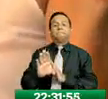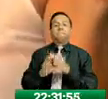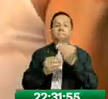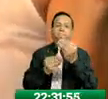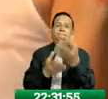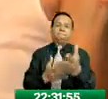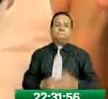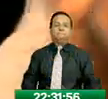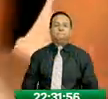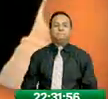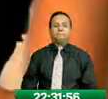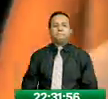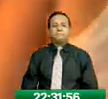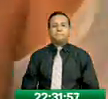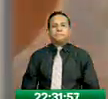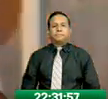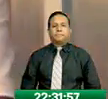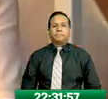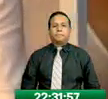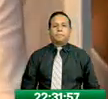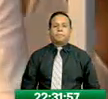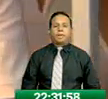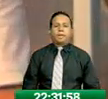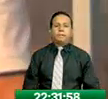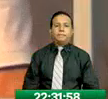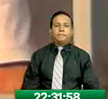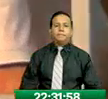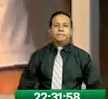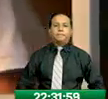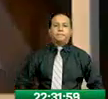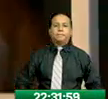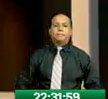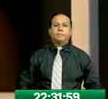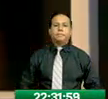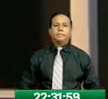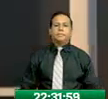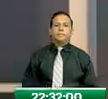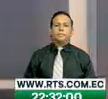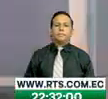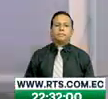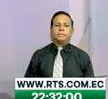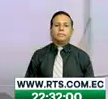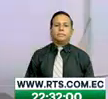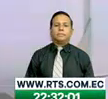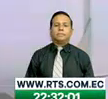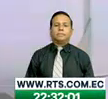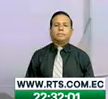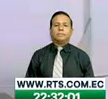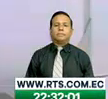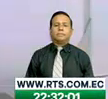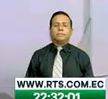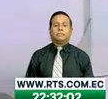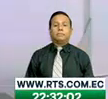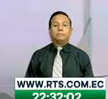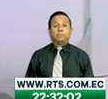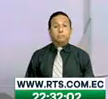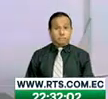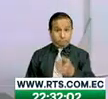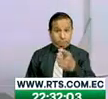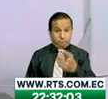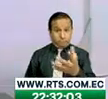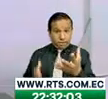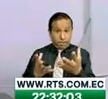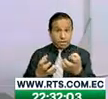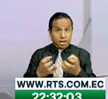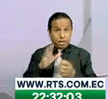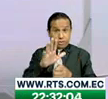Informó Adriana Peralta. Porque la calle está llena de... Y si usted tiene una